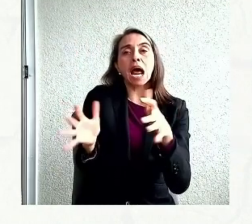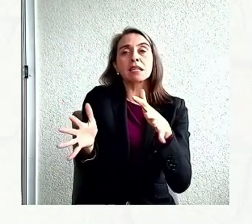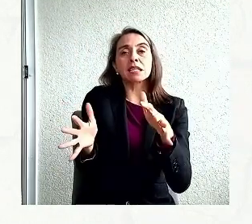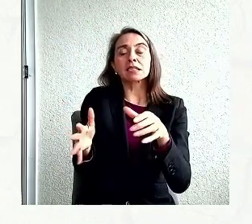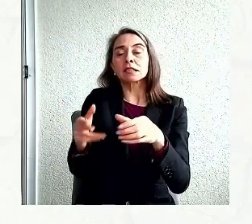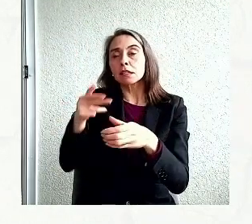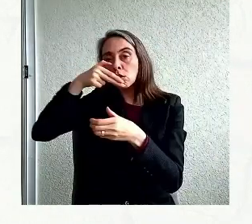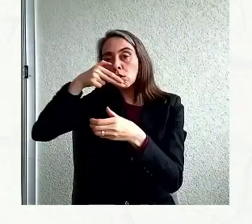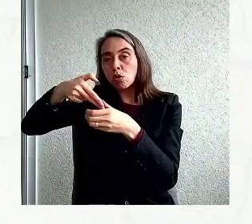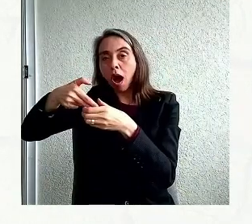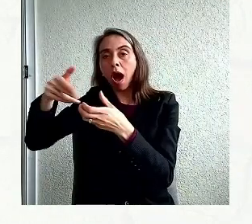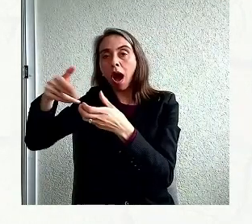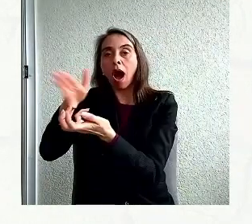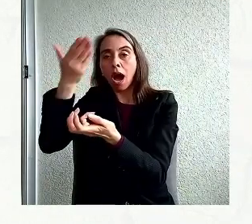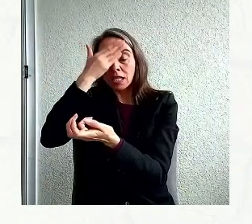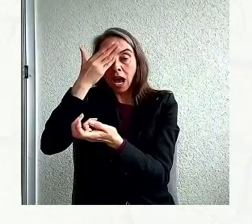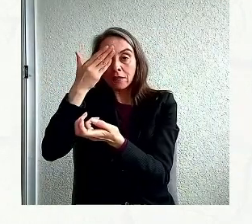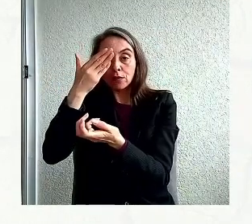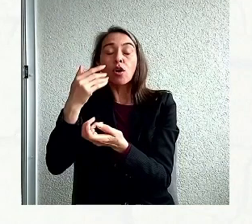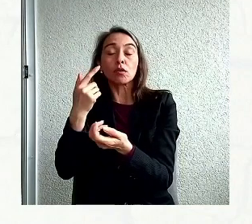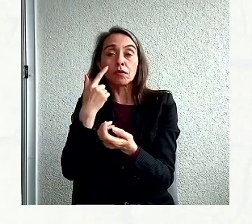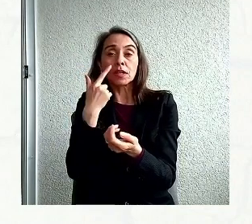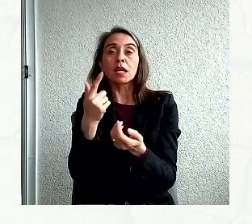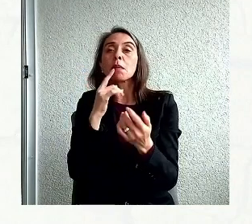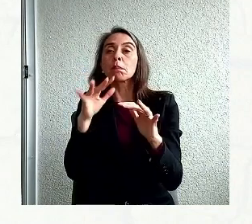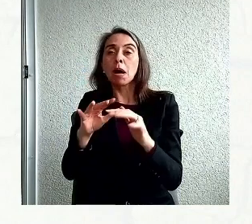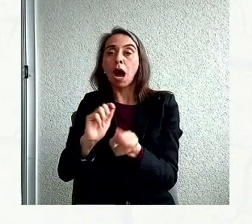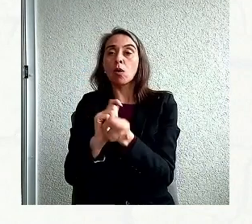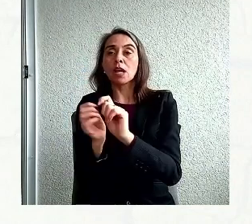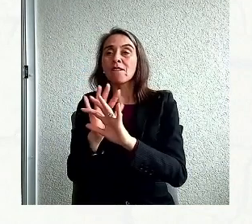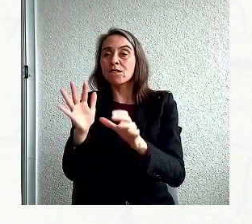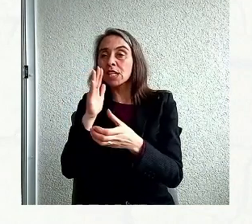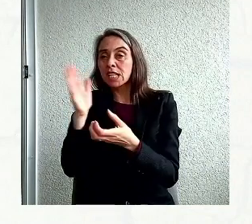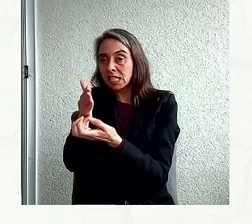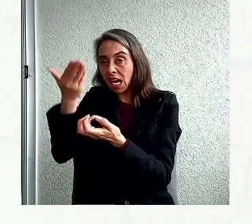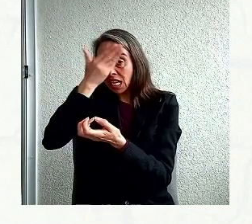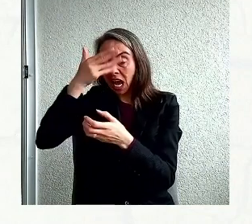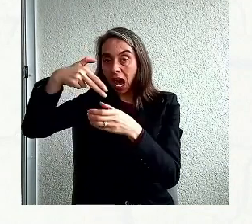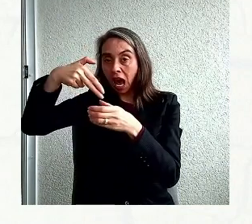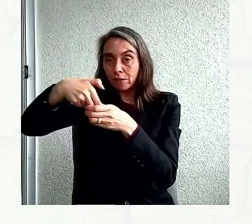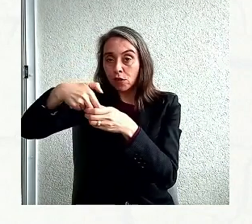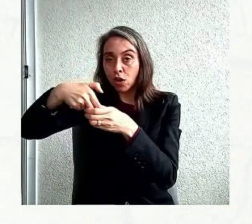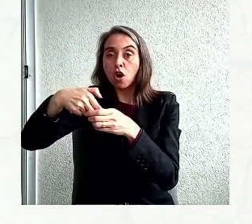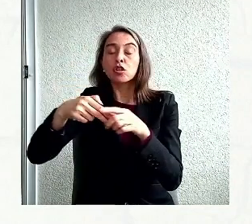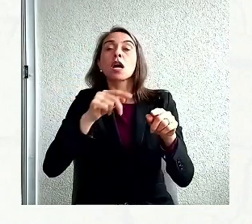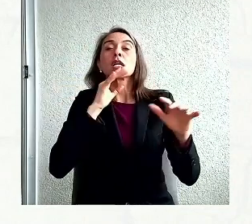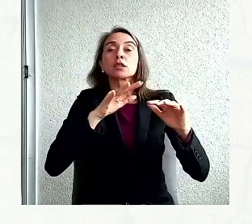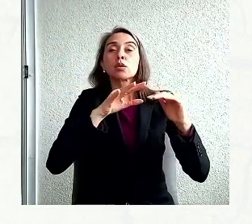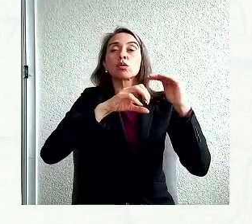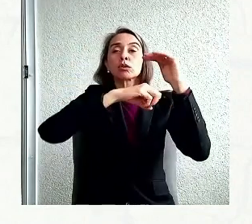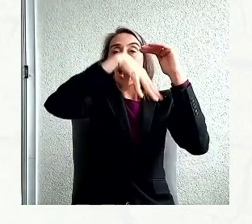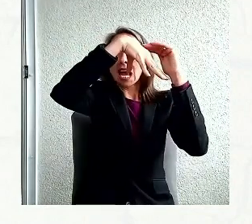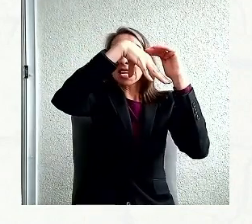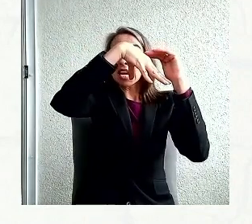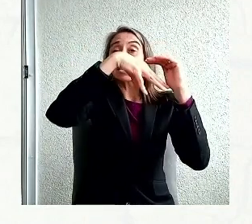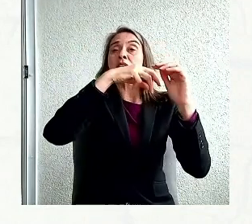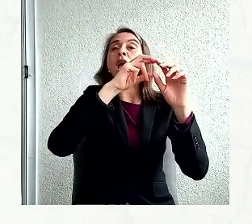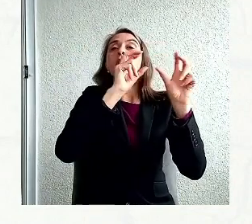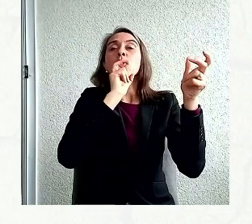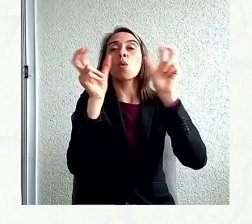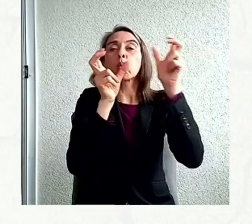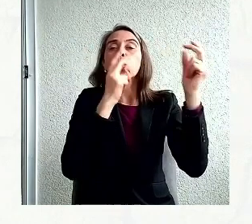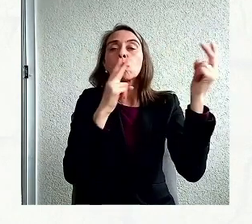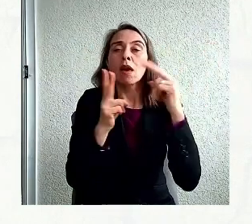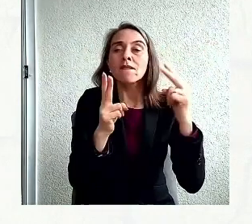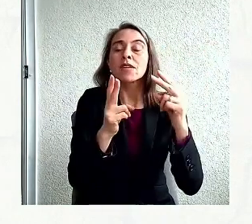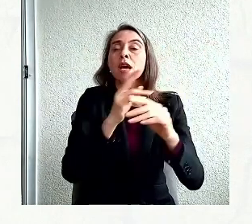otro. La tecnología de las baterías están madurando rápidamente,